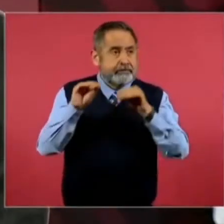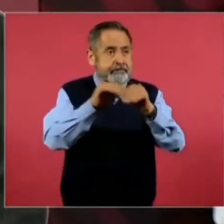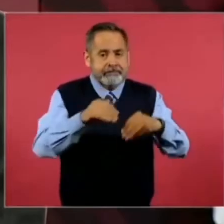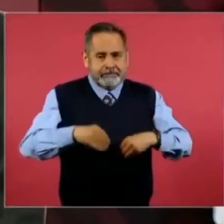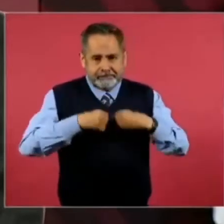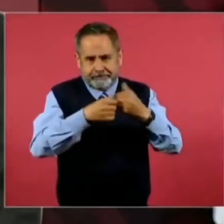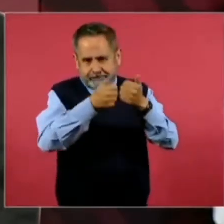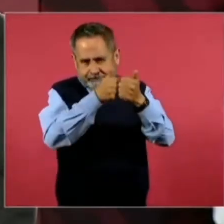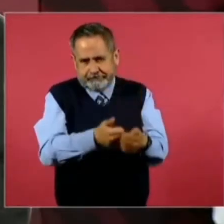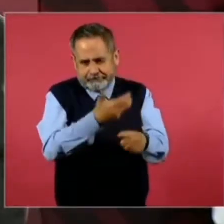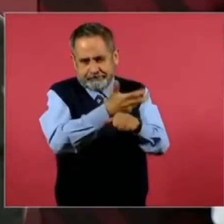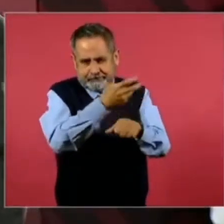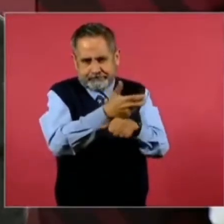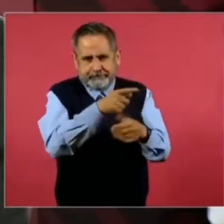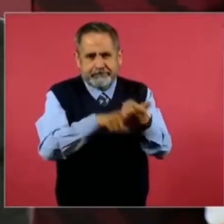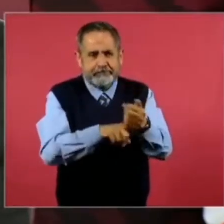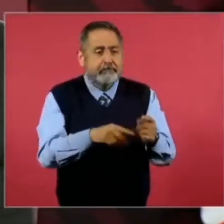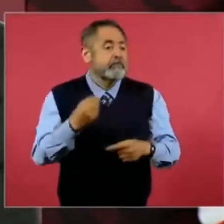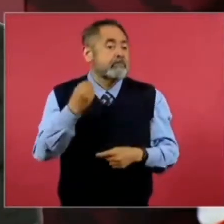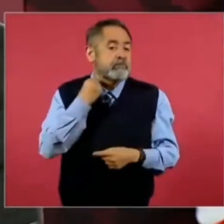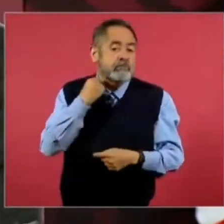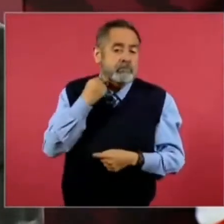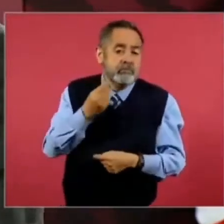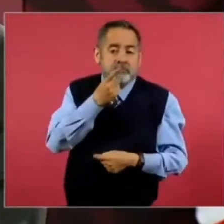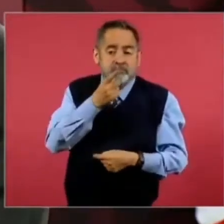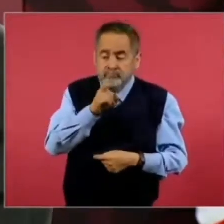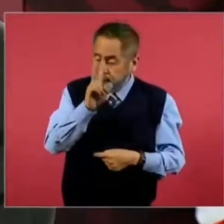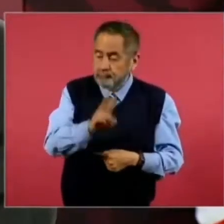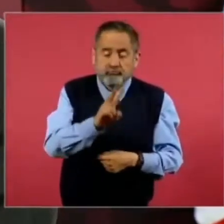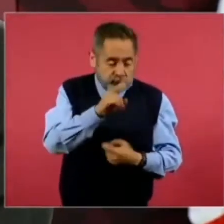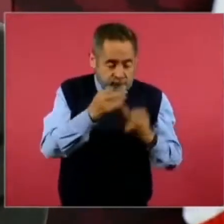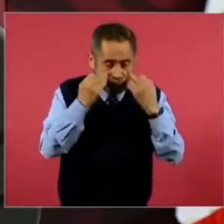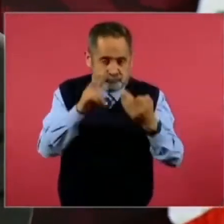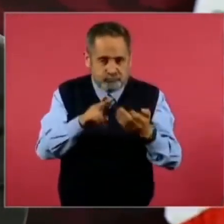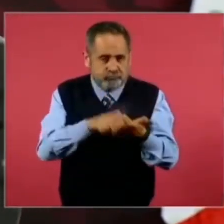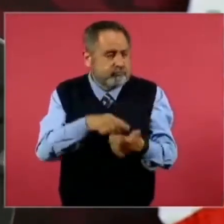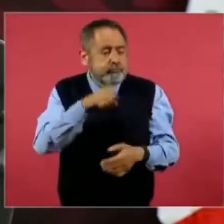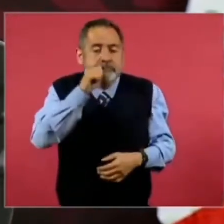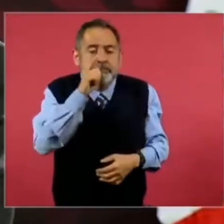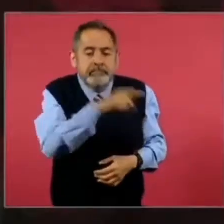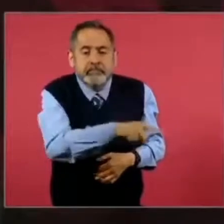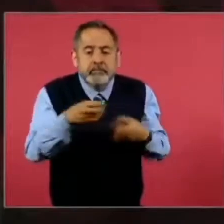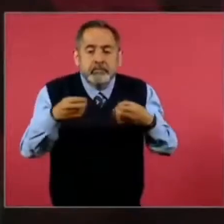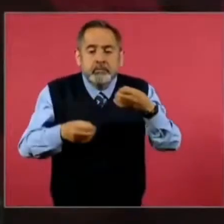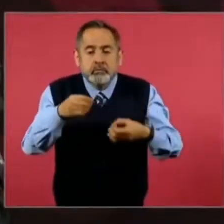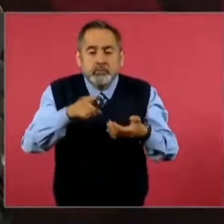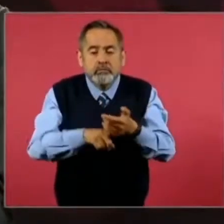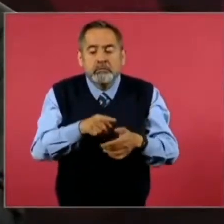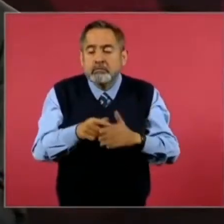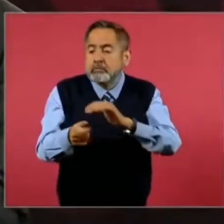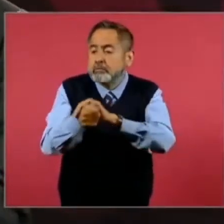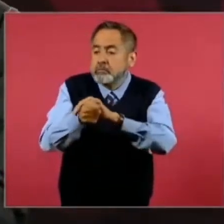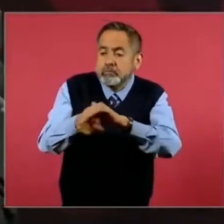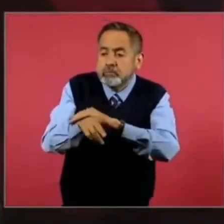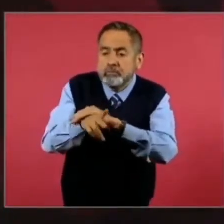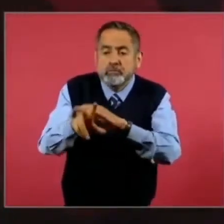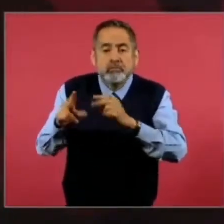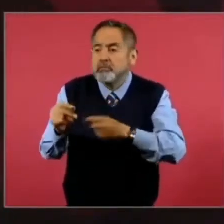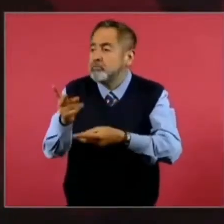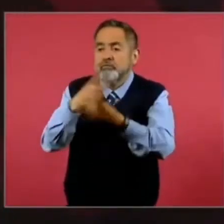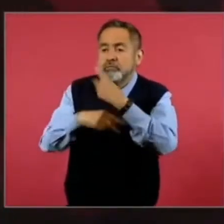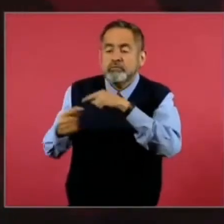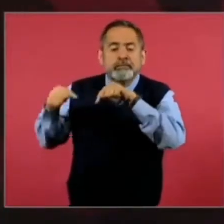para que él sostenga, como él estaba de juez, que los jóvenes no fueron